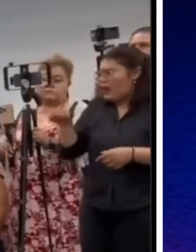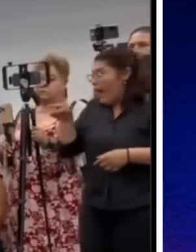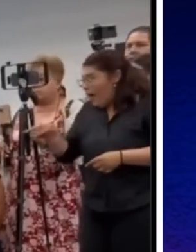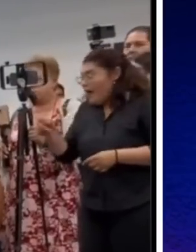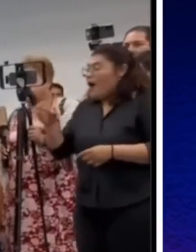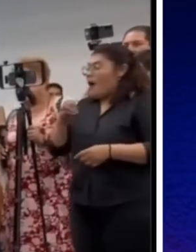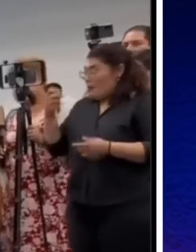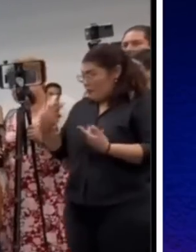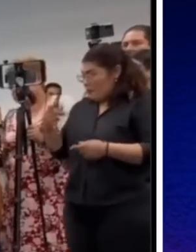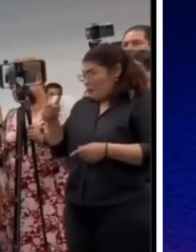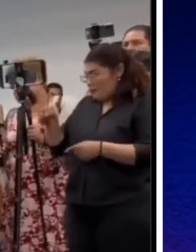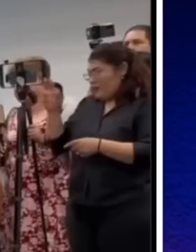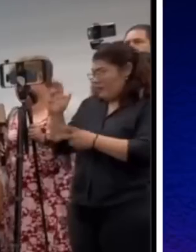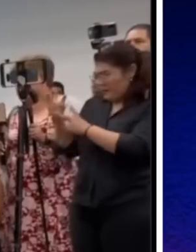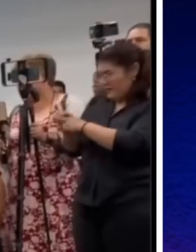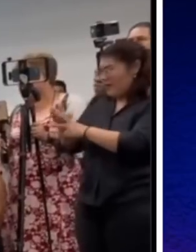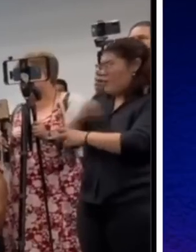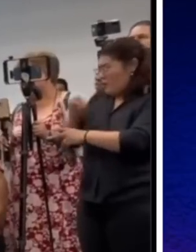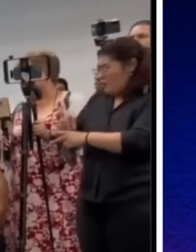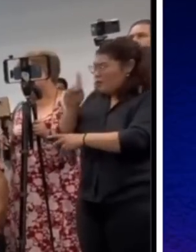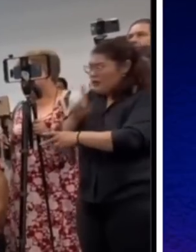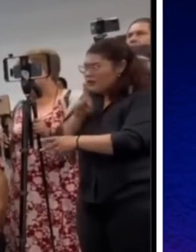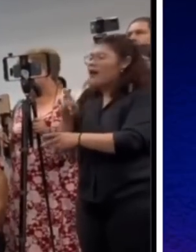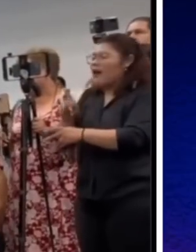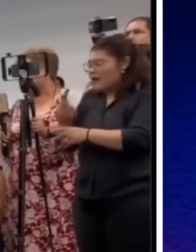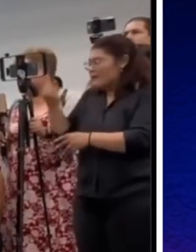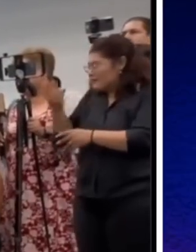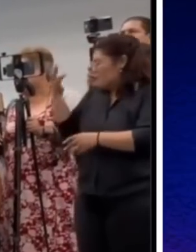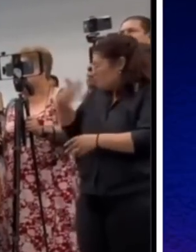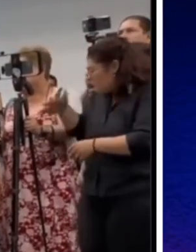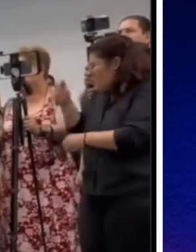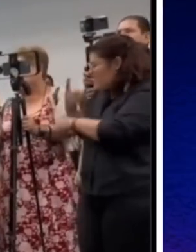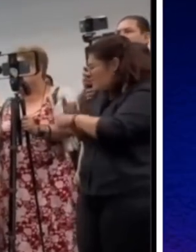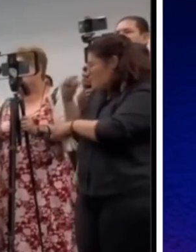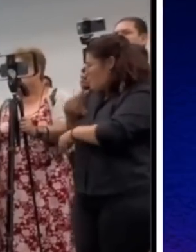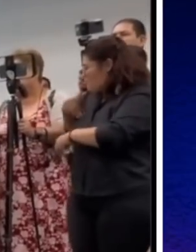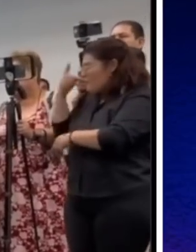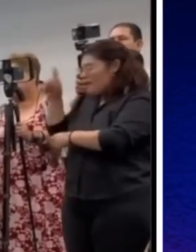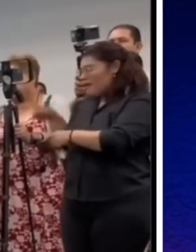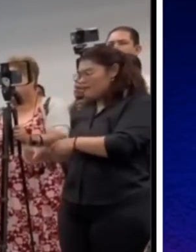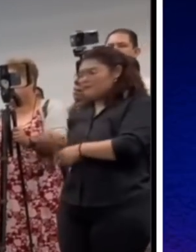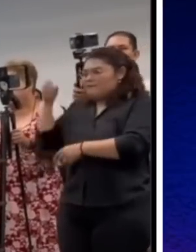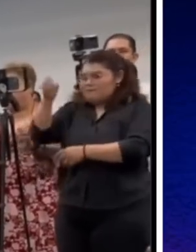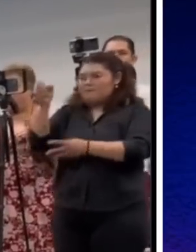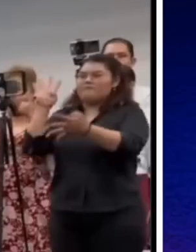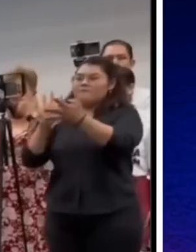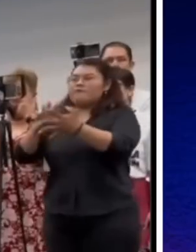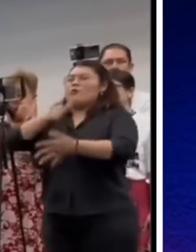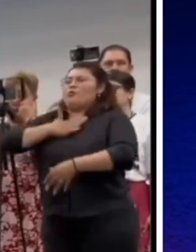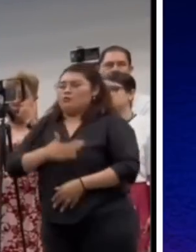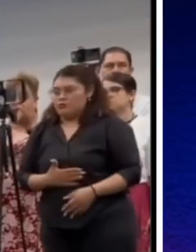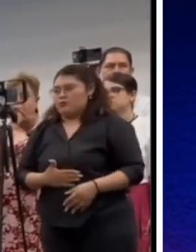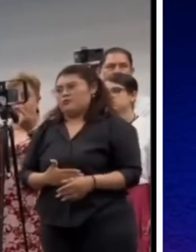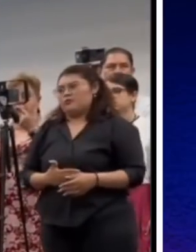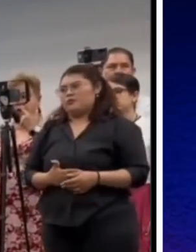esa ocasión planteé que no era posible que se escondiera un feminicidio.